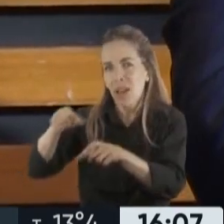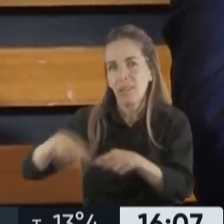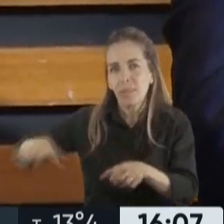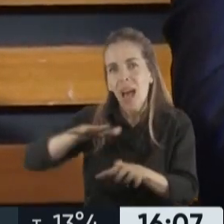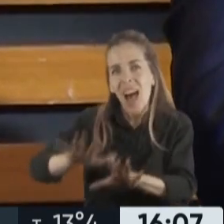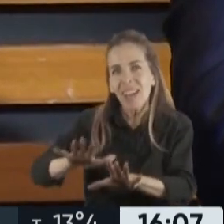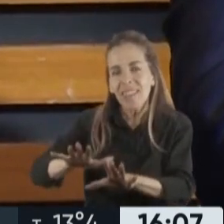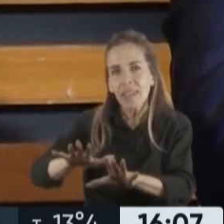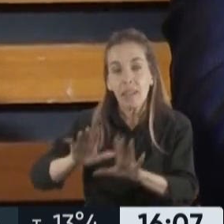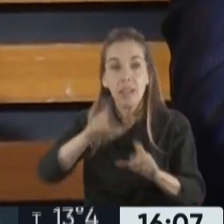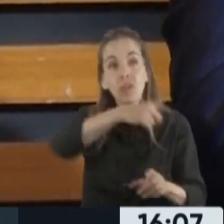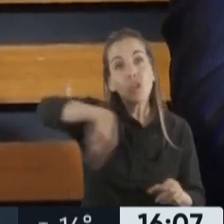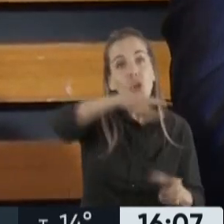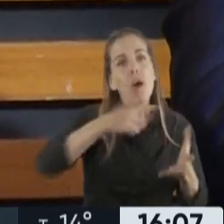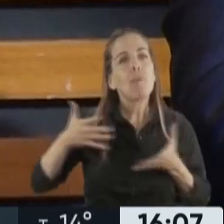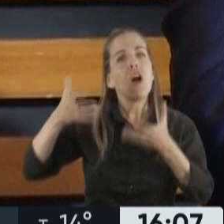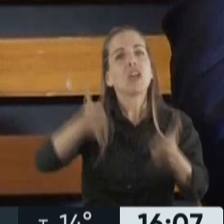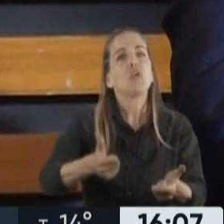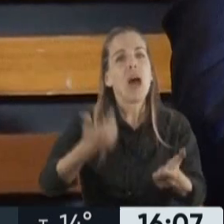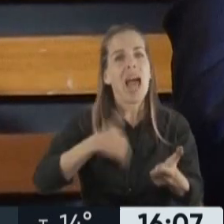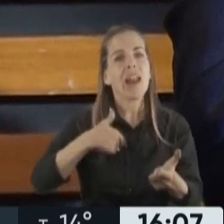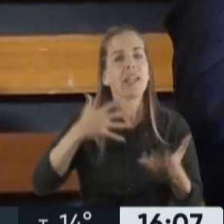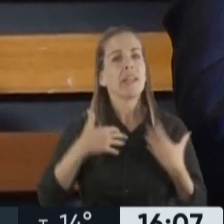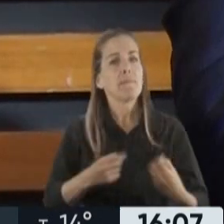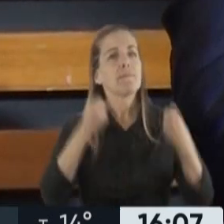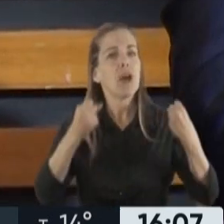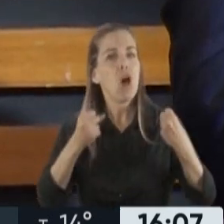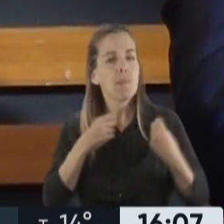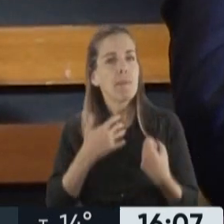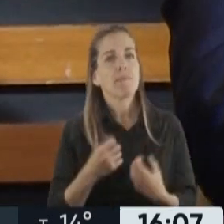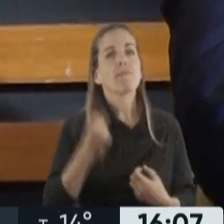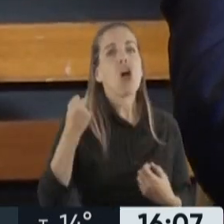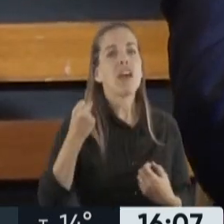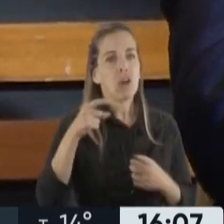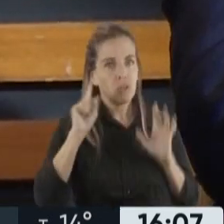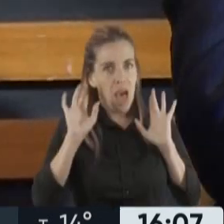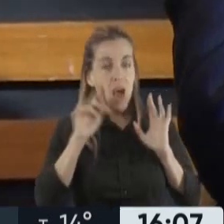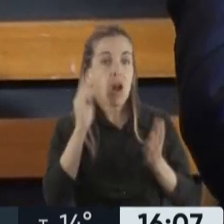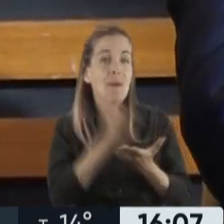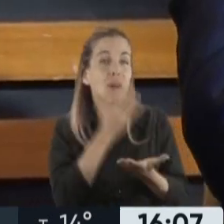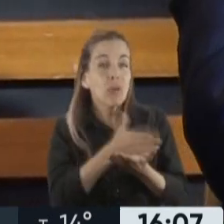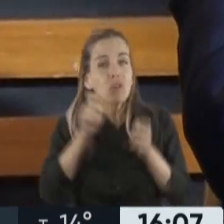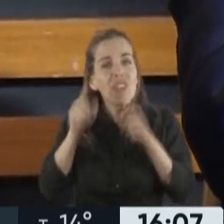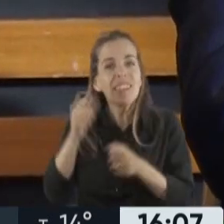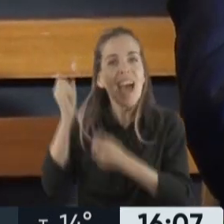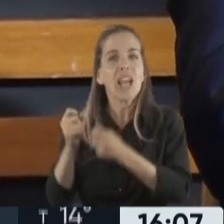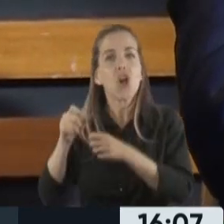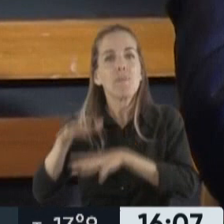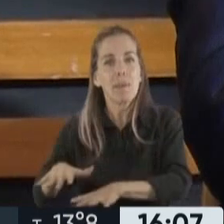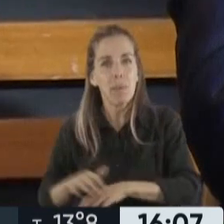y van a ayudar a hacer una Argentina más fuerte y más poderosa con la producción de esa economía